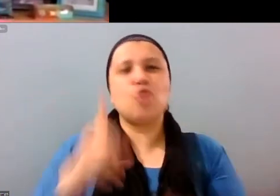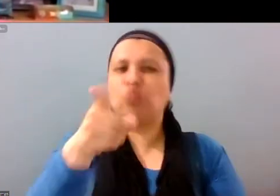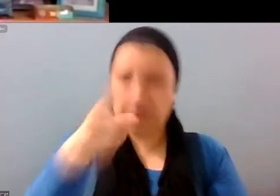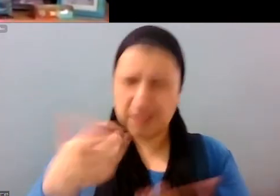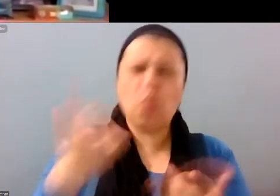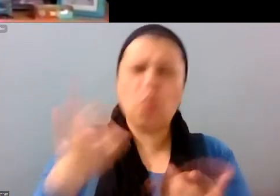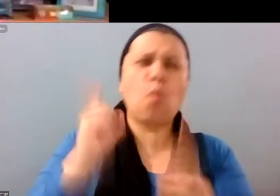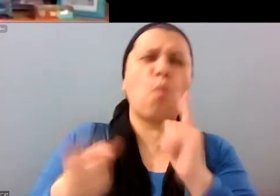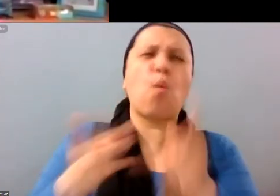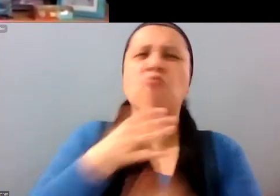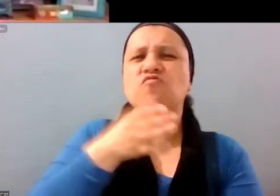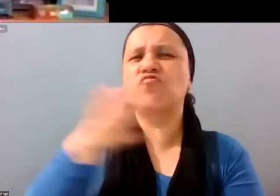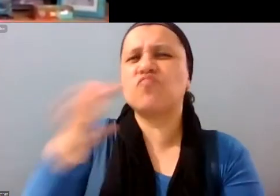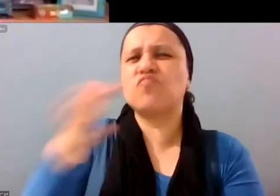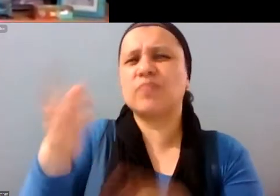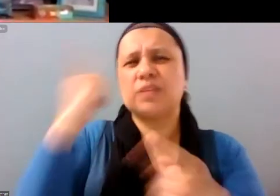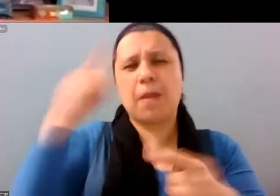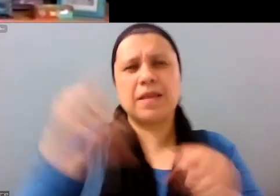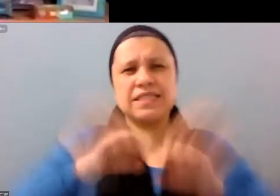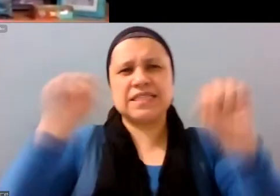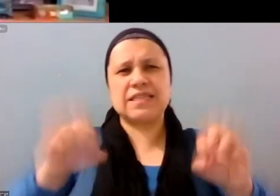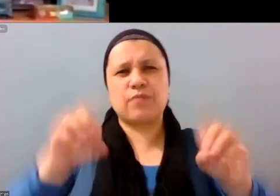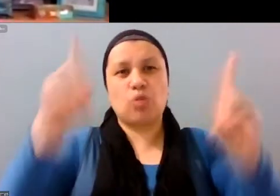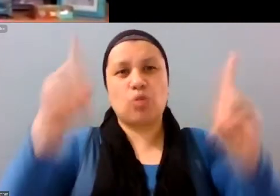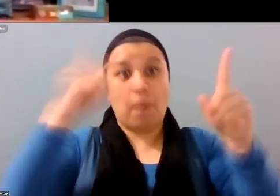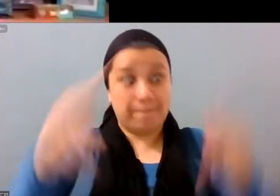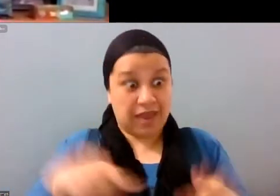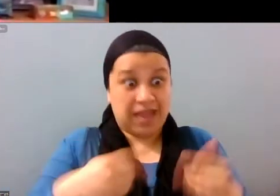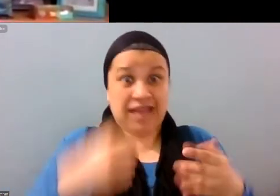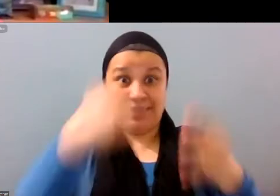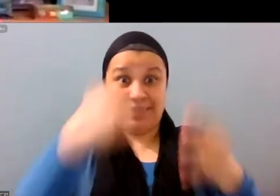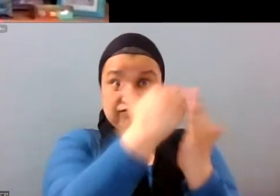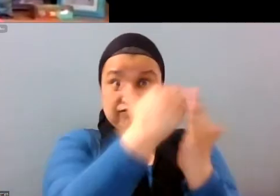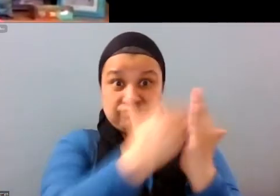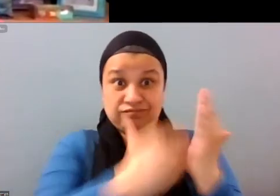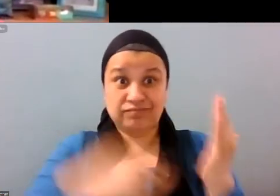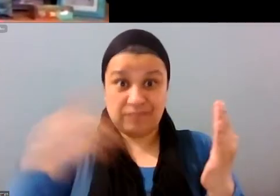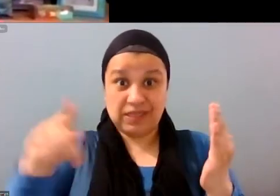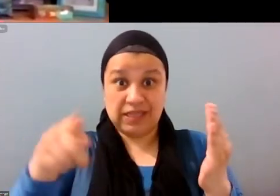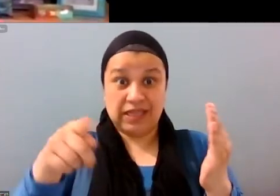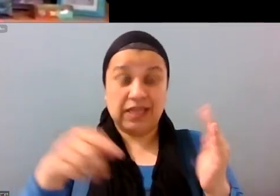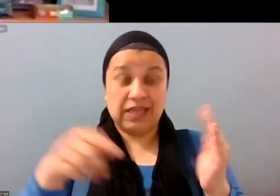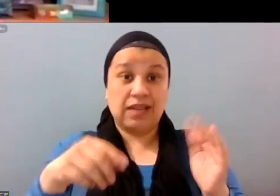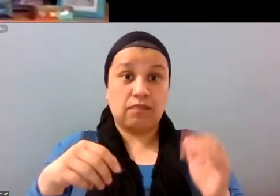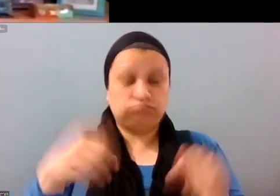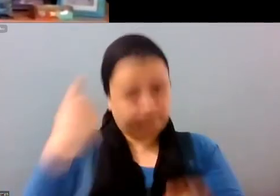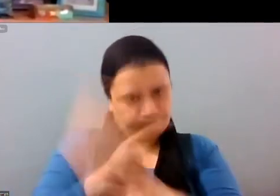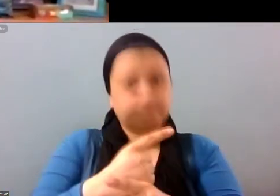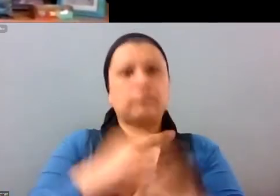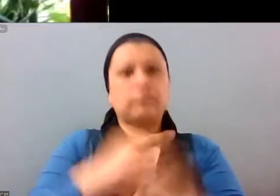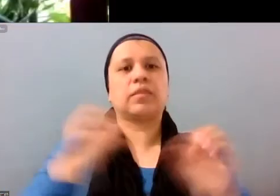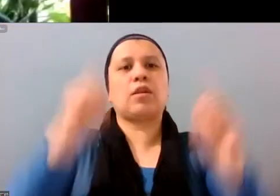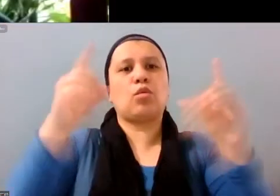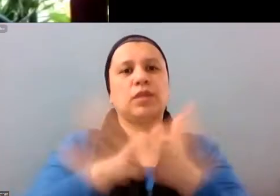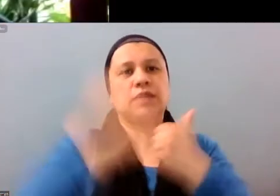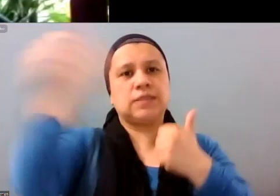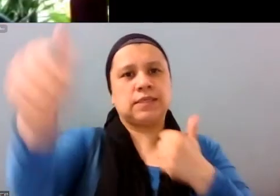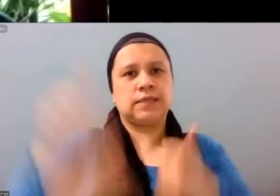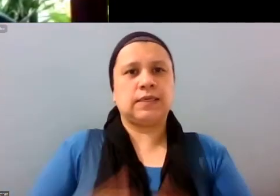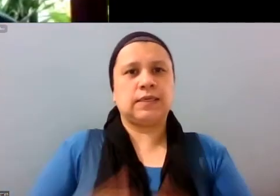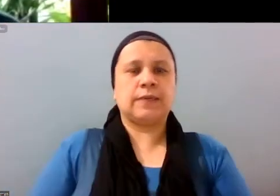precisamente para incorporar algunos de esos principios que son propios de la educación a distancia? Bueno lo